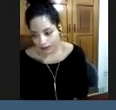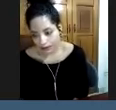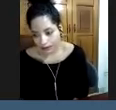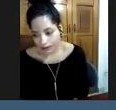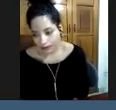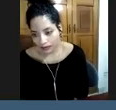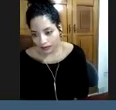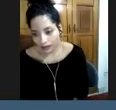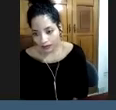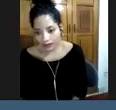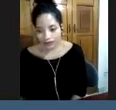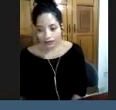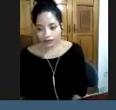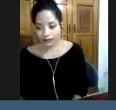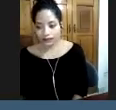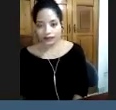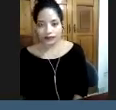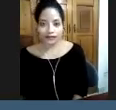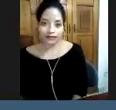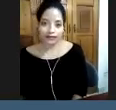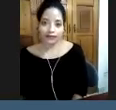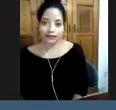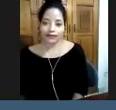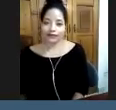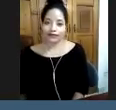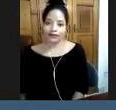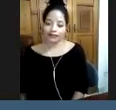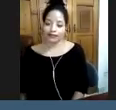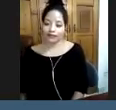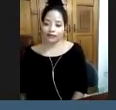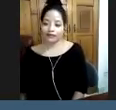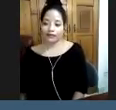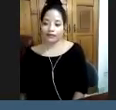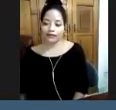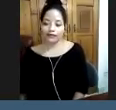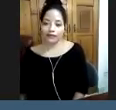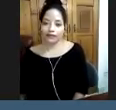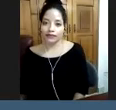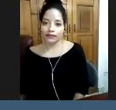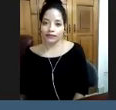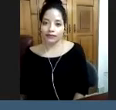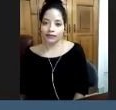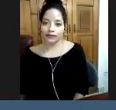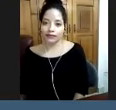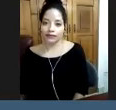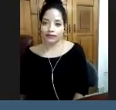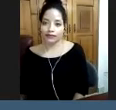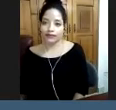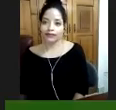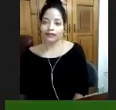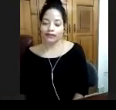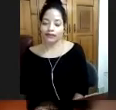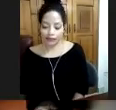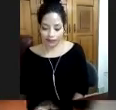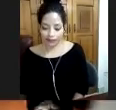punto, a través de estos espacios y también uniendo opiniones con